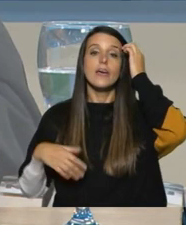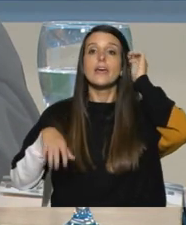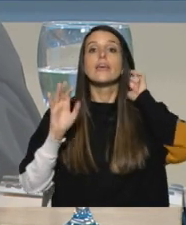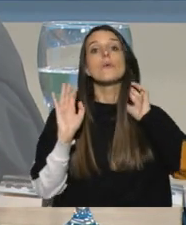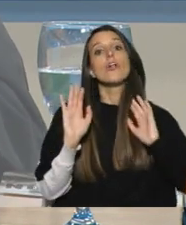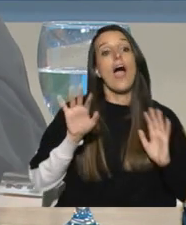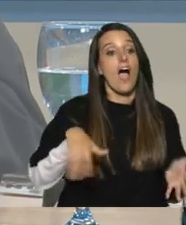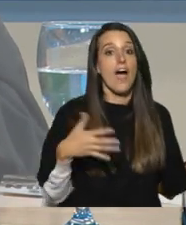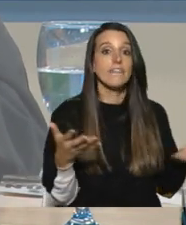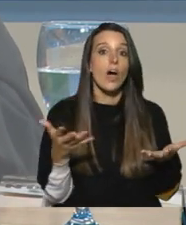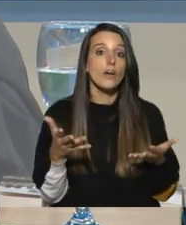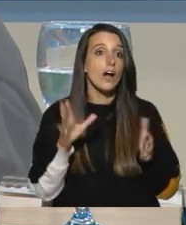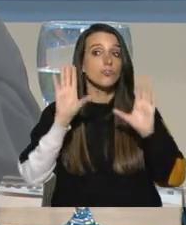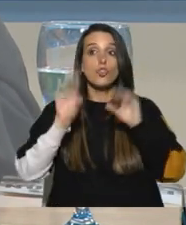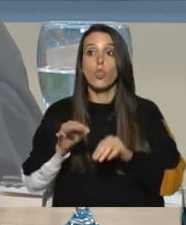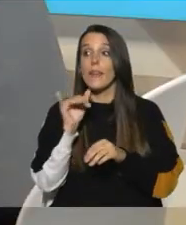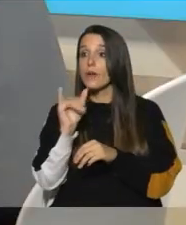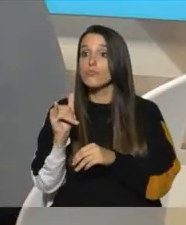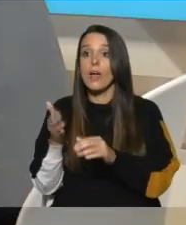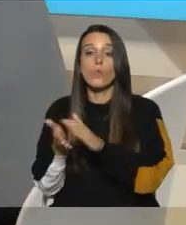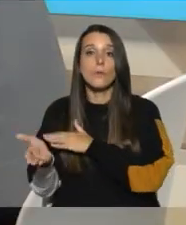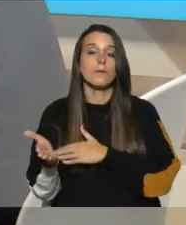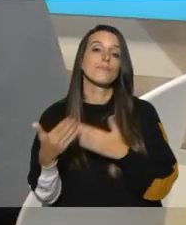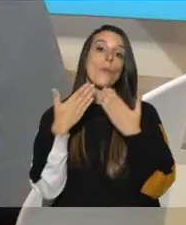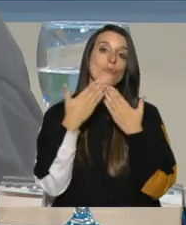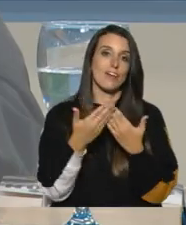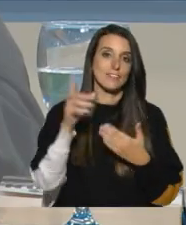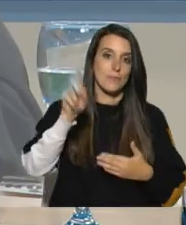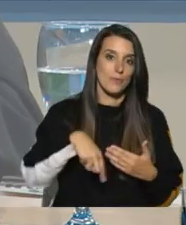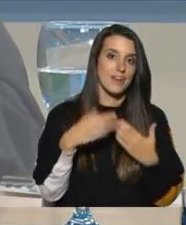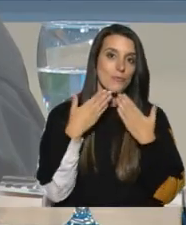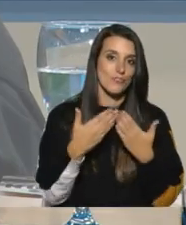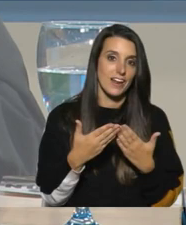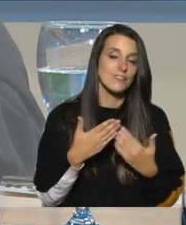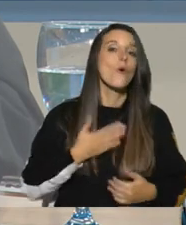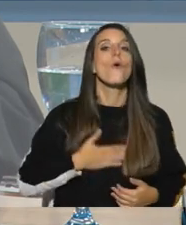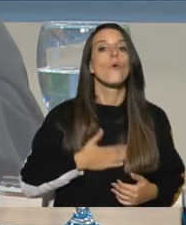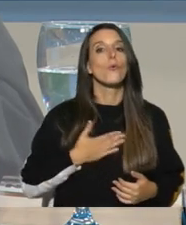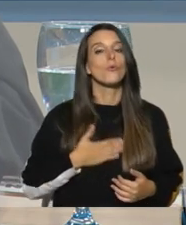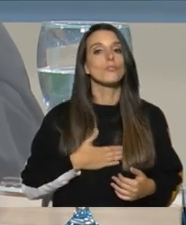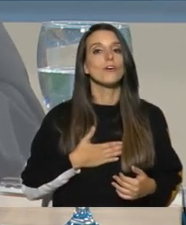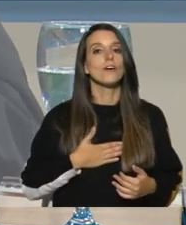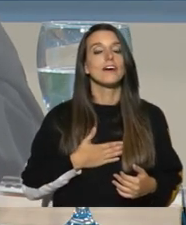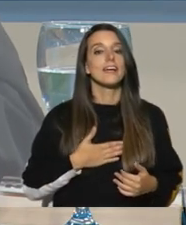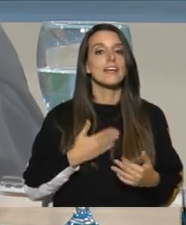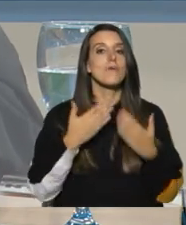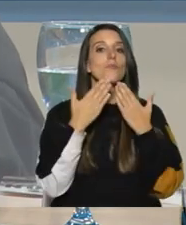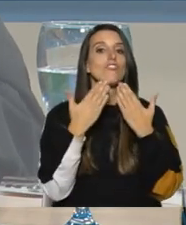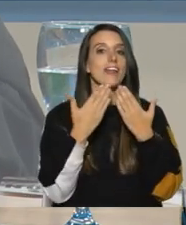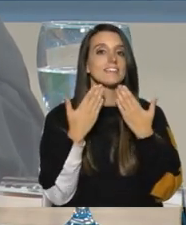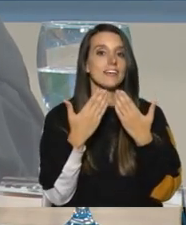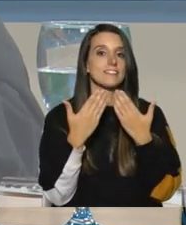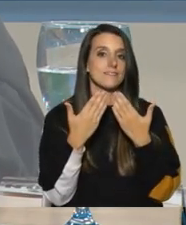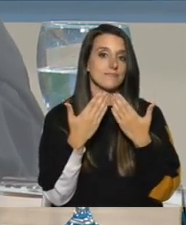Y hasta ahora está todo archivado. Burgueño, gracias por haber venido hoy. Por favor, un gusto y a las órdenes y muchas gracias